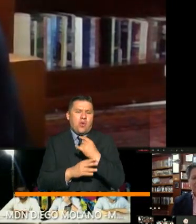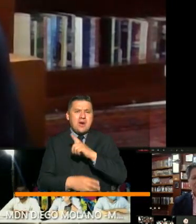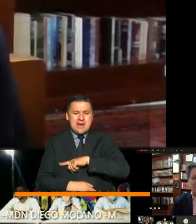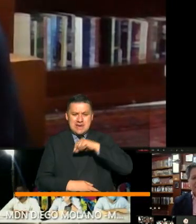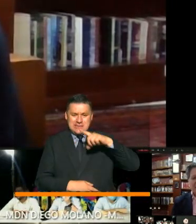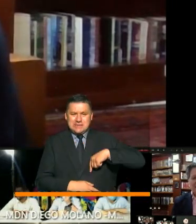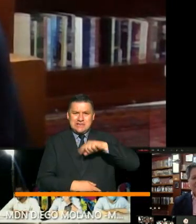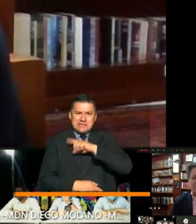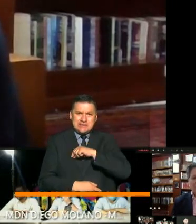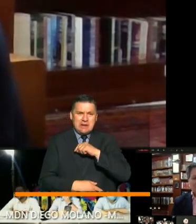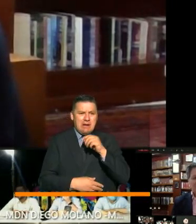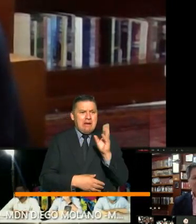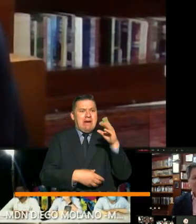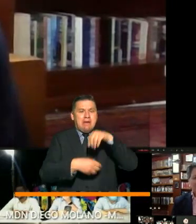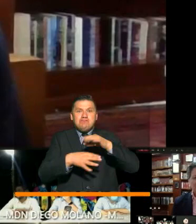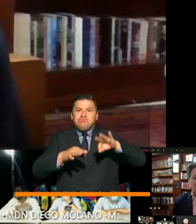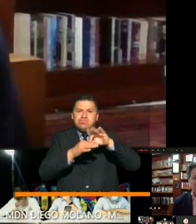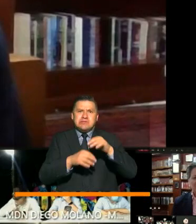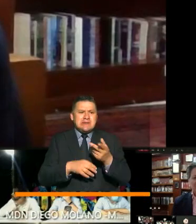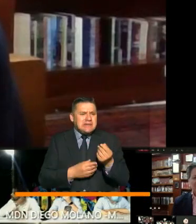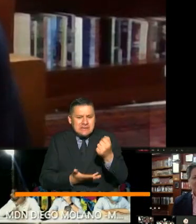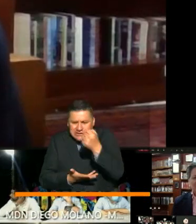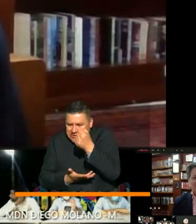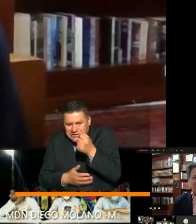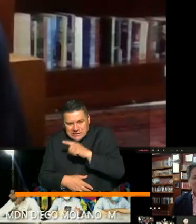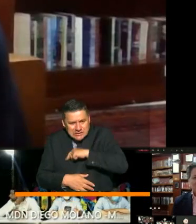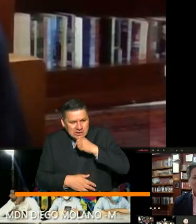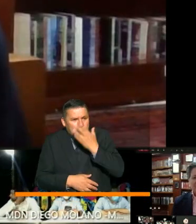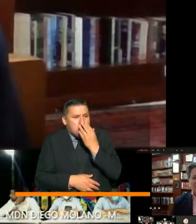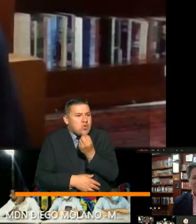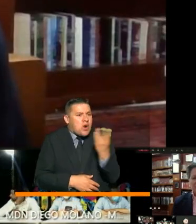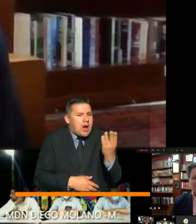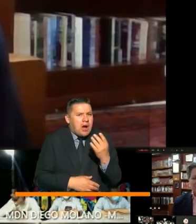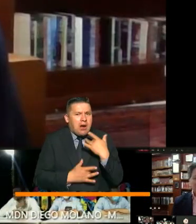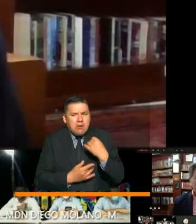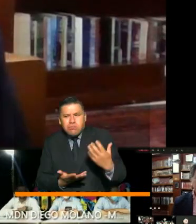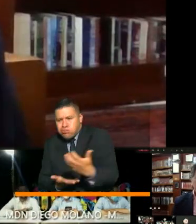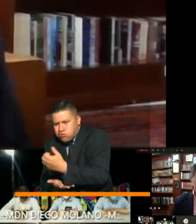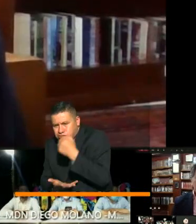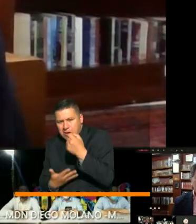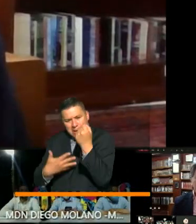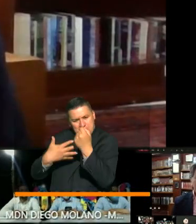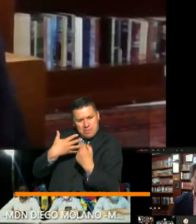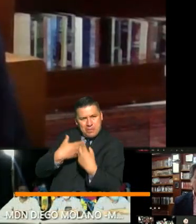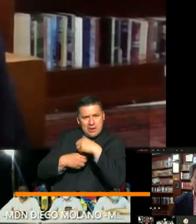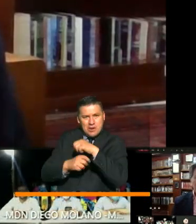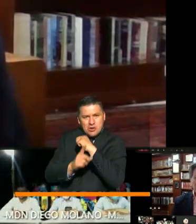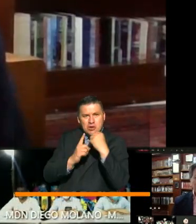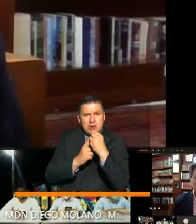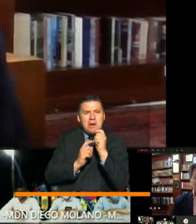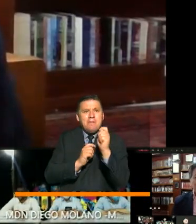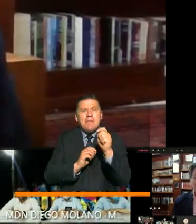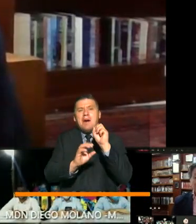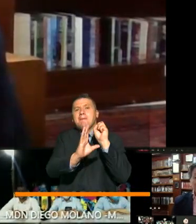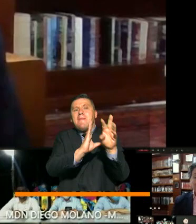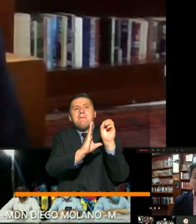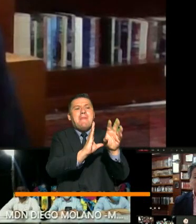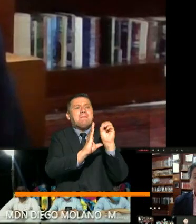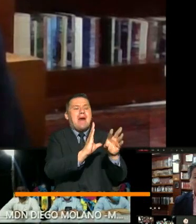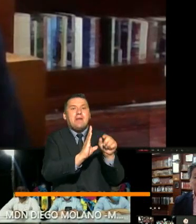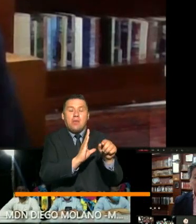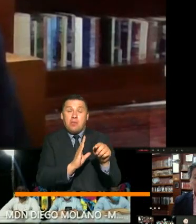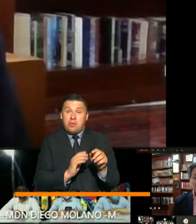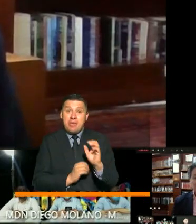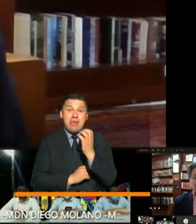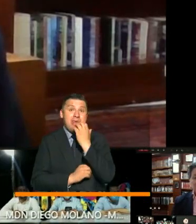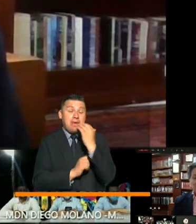para multiplicar en muy poco tiempo el alcance de ingreso solidario y las innovaciones con pago electrónico realmente